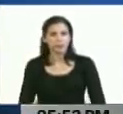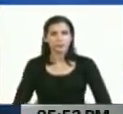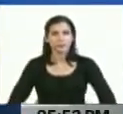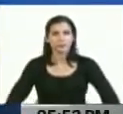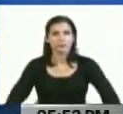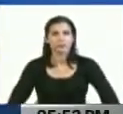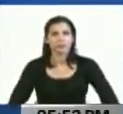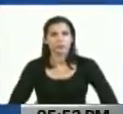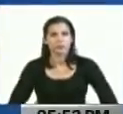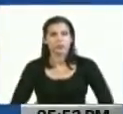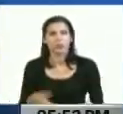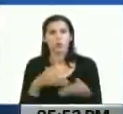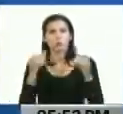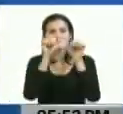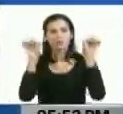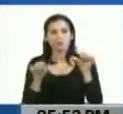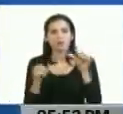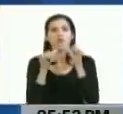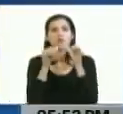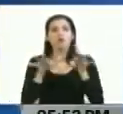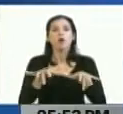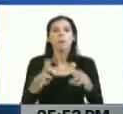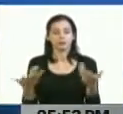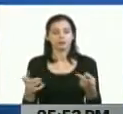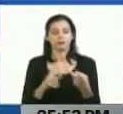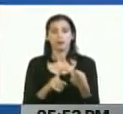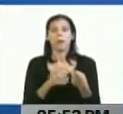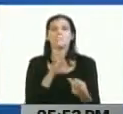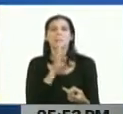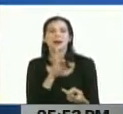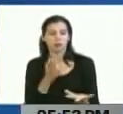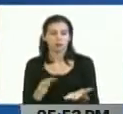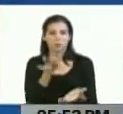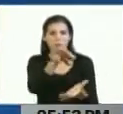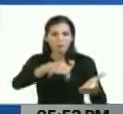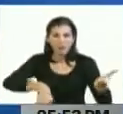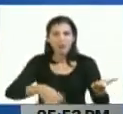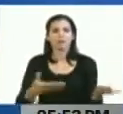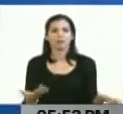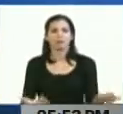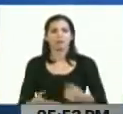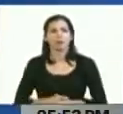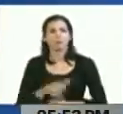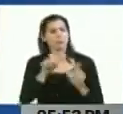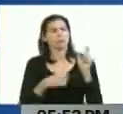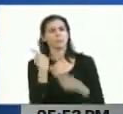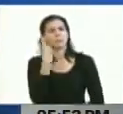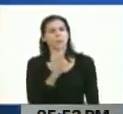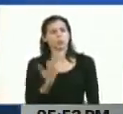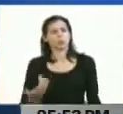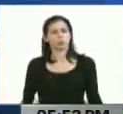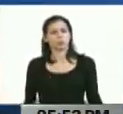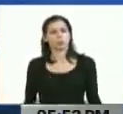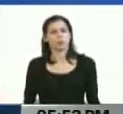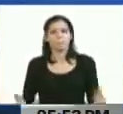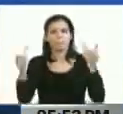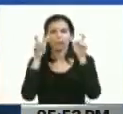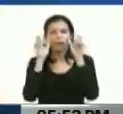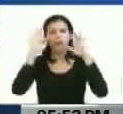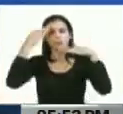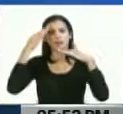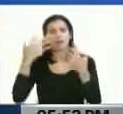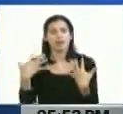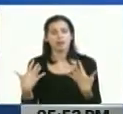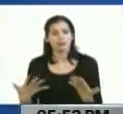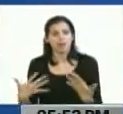ataques a nuestros sistemas informáticos, a nuestro sistema financiero. La gente también se pregunta qué acciones, además de la vigilancia y de atender las